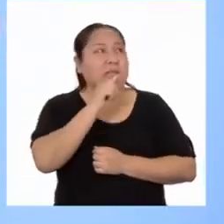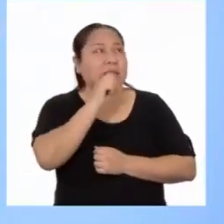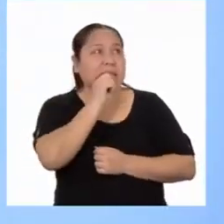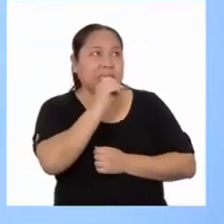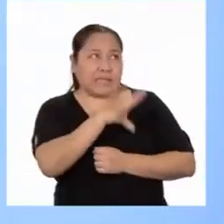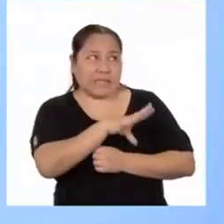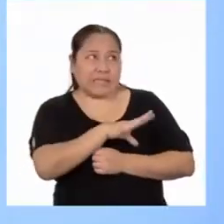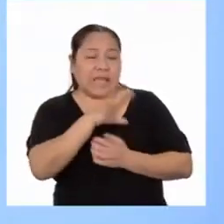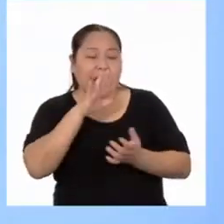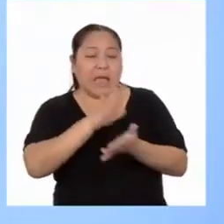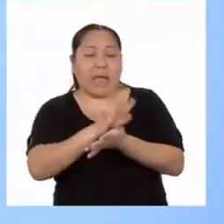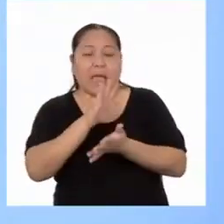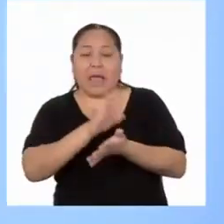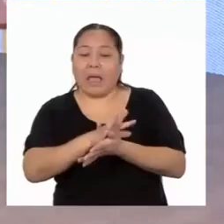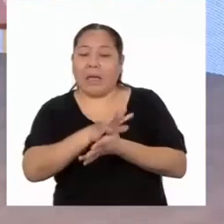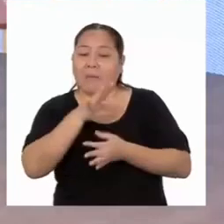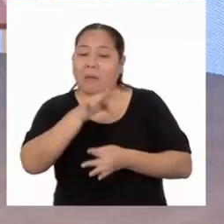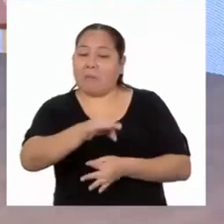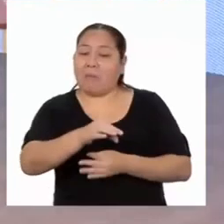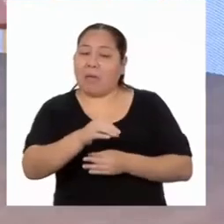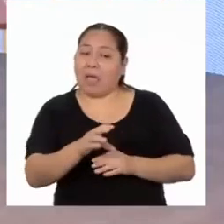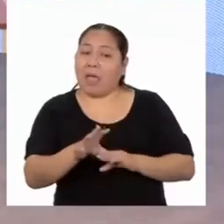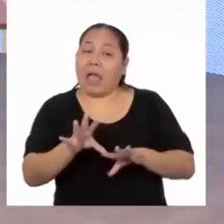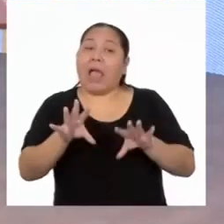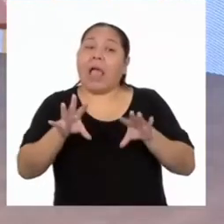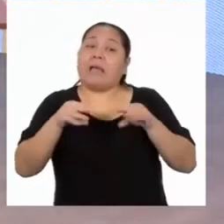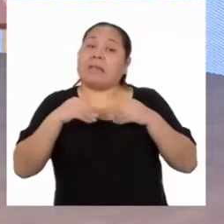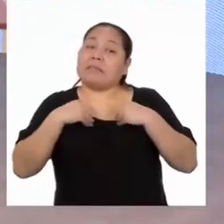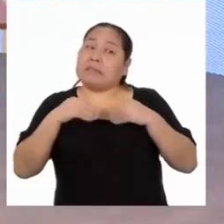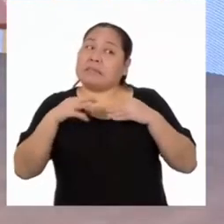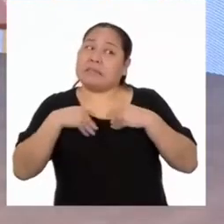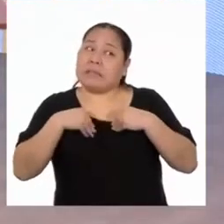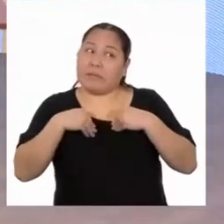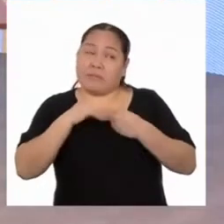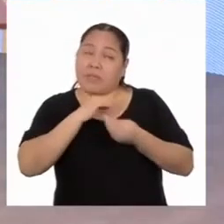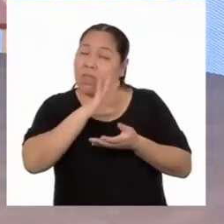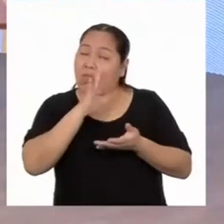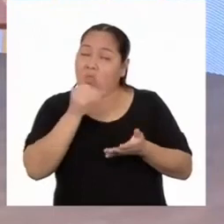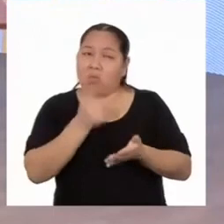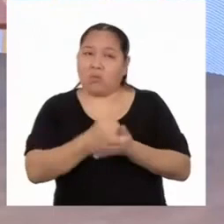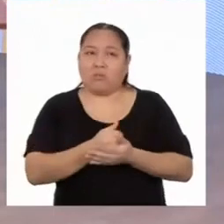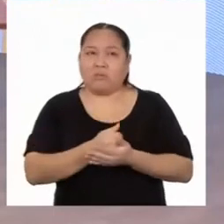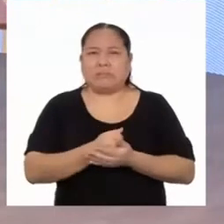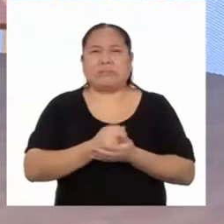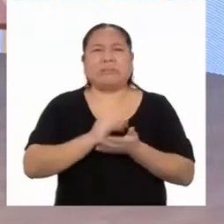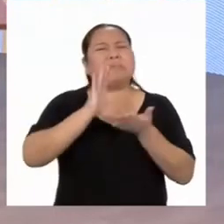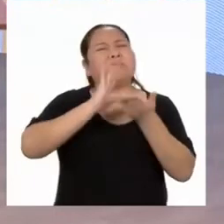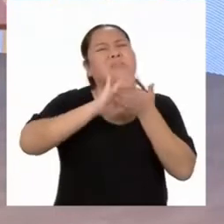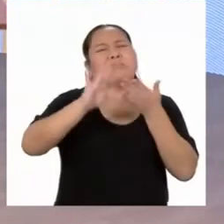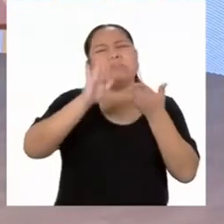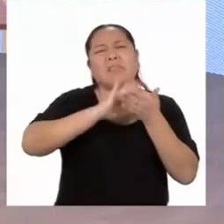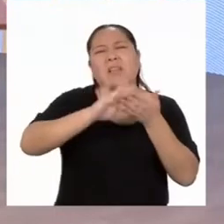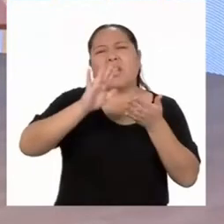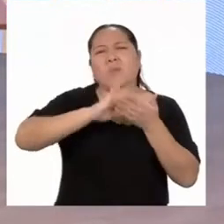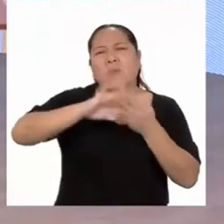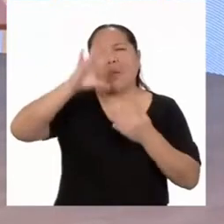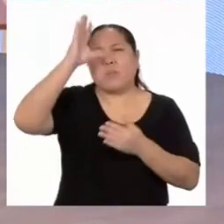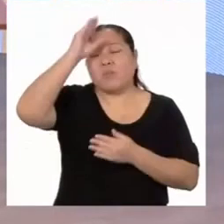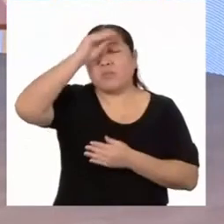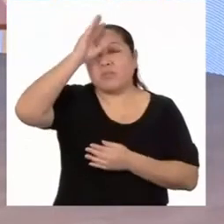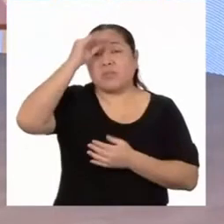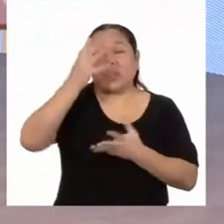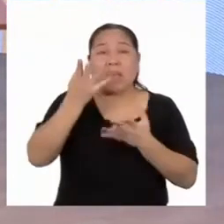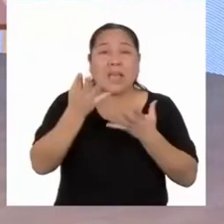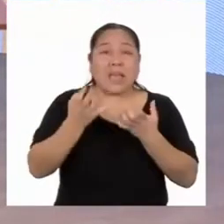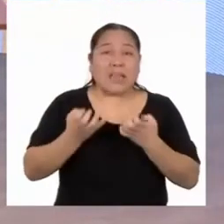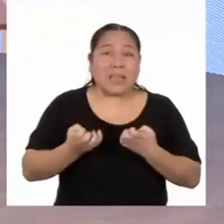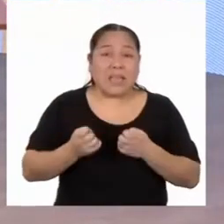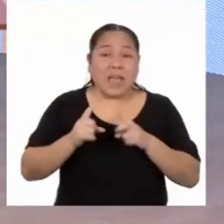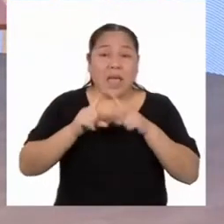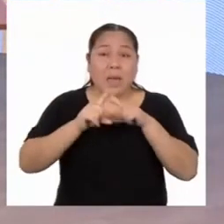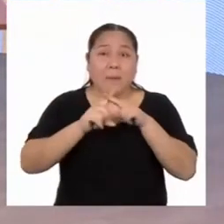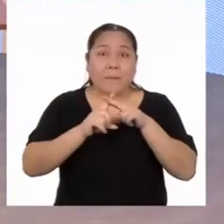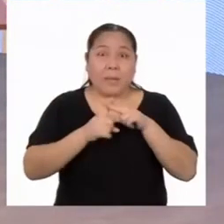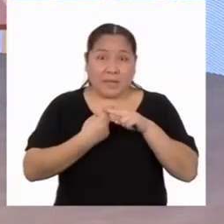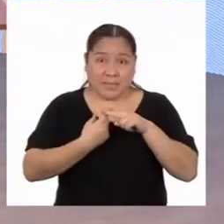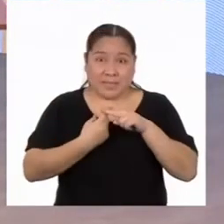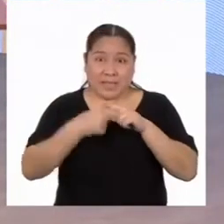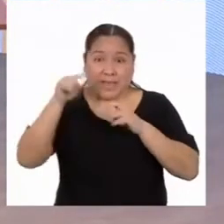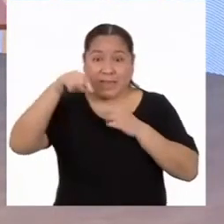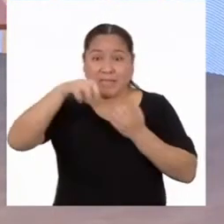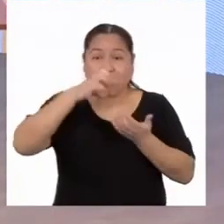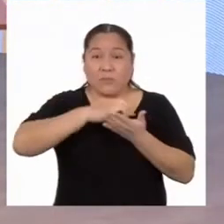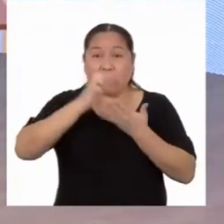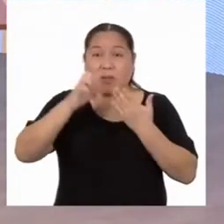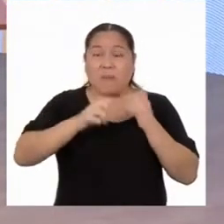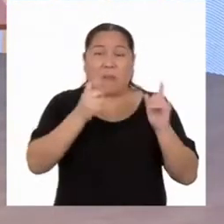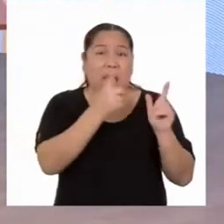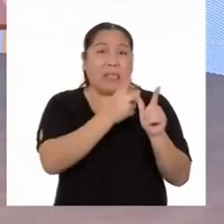papel aguanta todo. Creo que sí. Disculpen, chicas y chicos, quise empezar este programa lo más listo